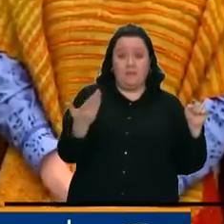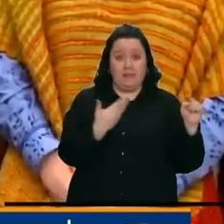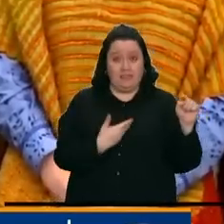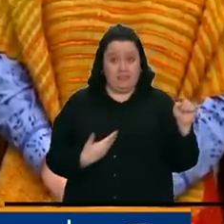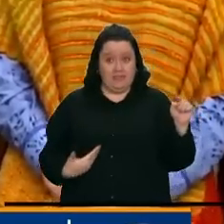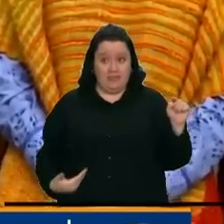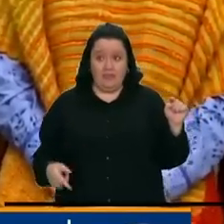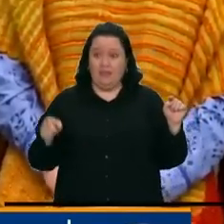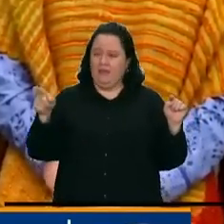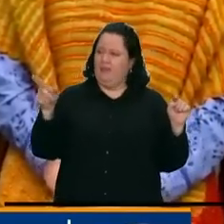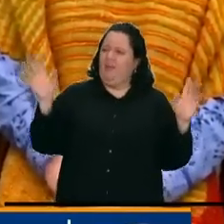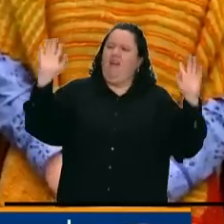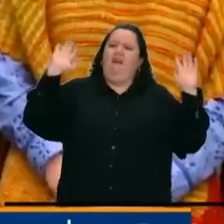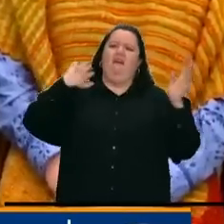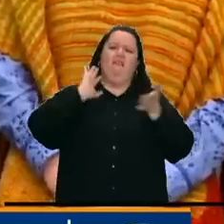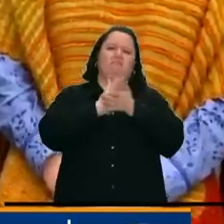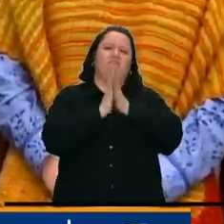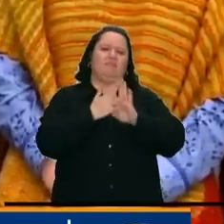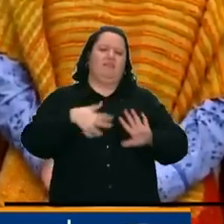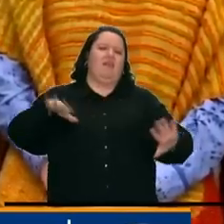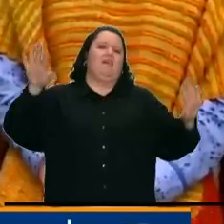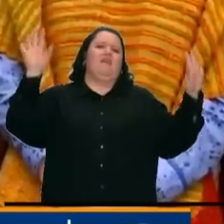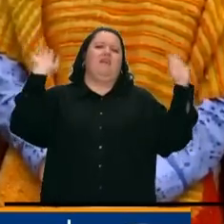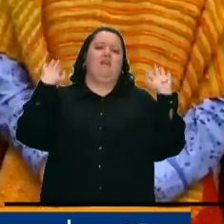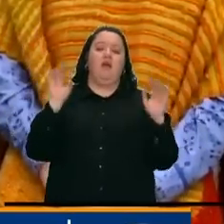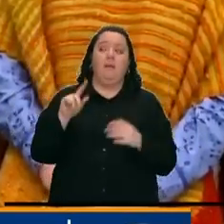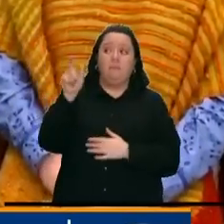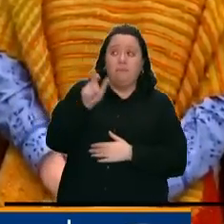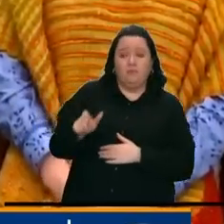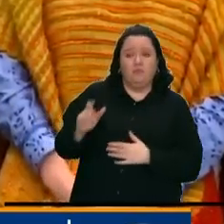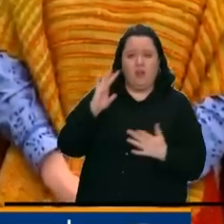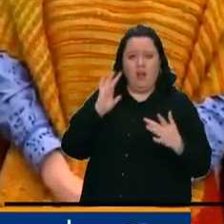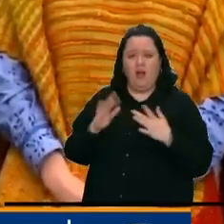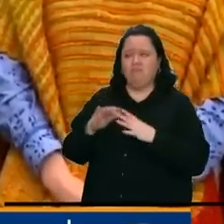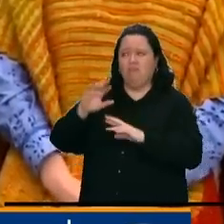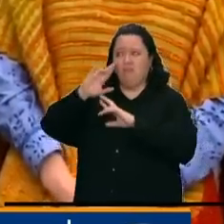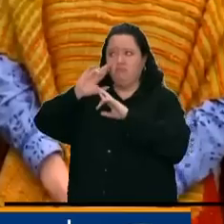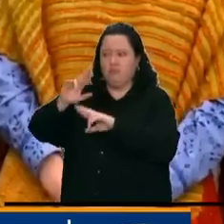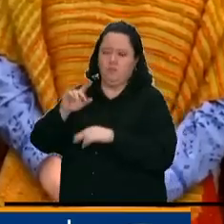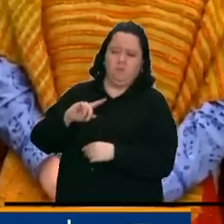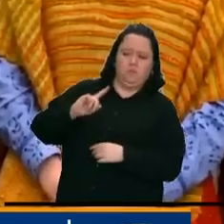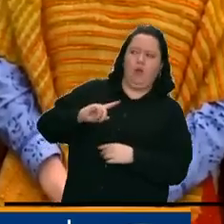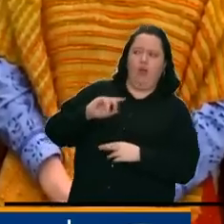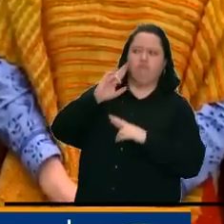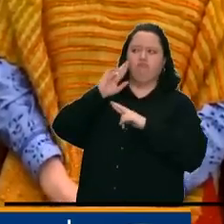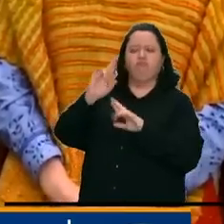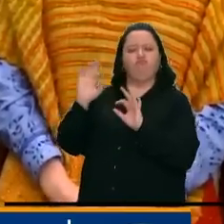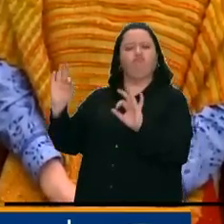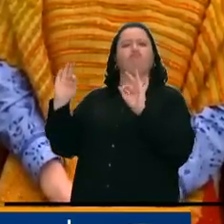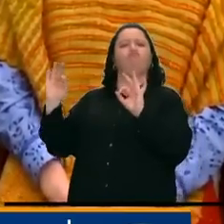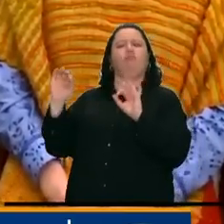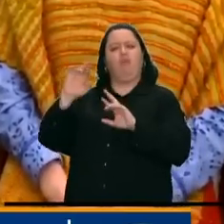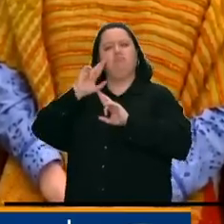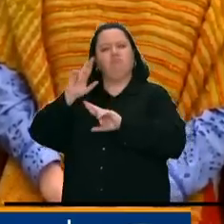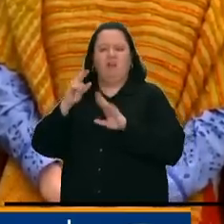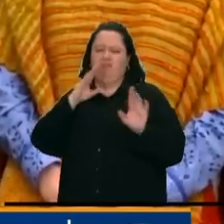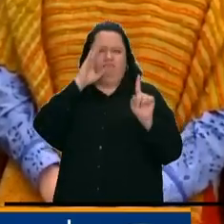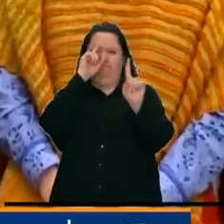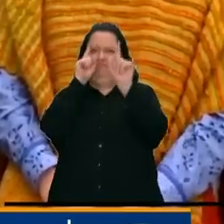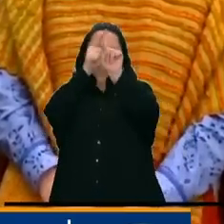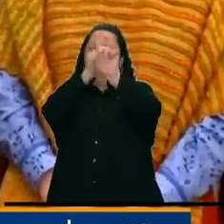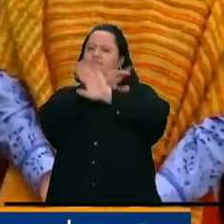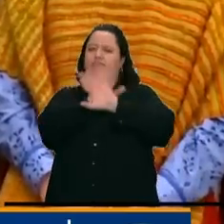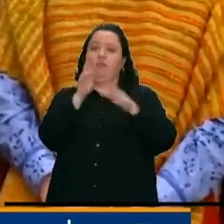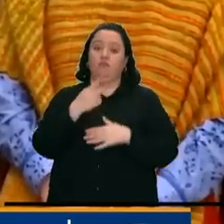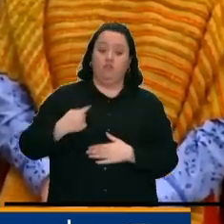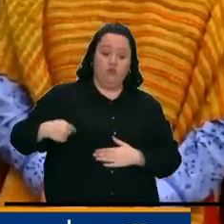hace rato saldó, cuando propios y extraños le reconocen su honestidad. Todas nuestras energías